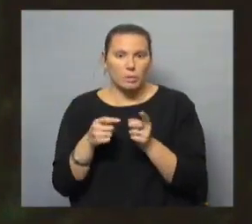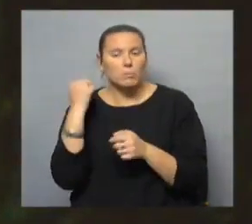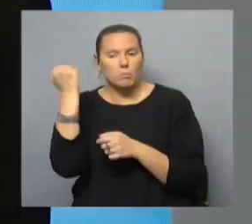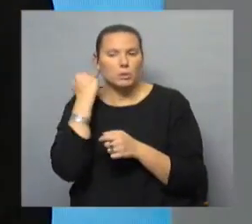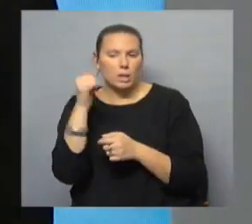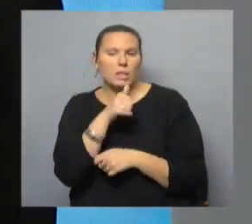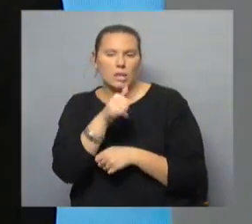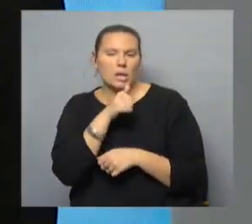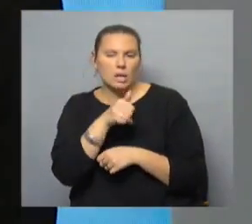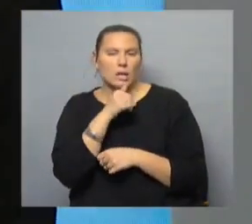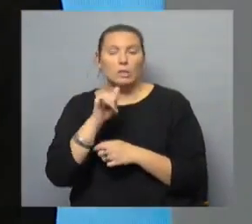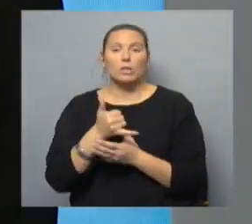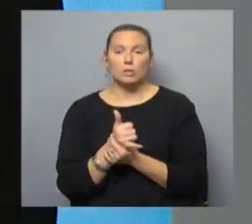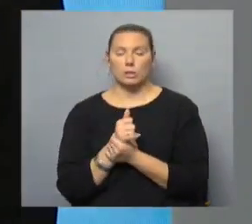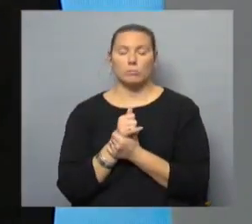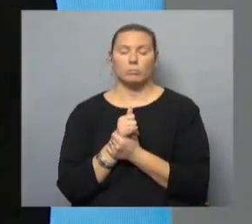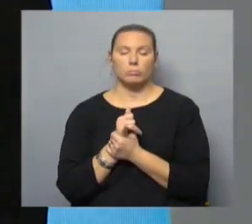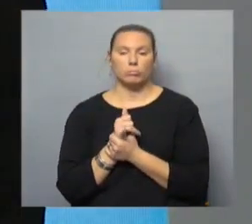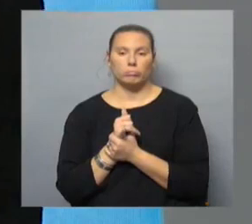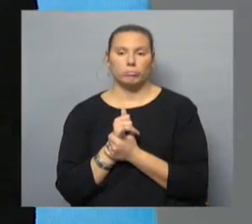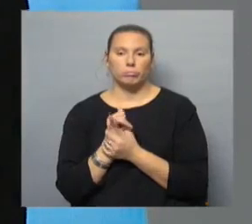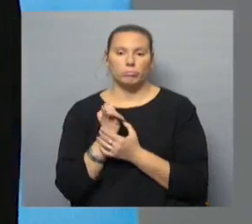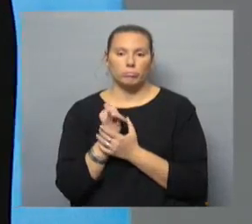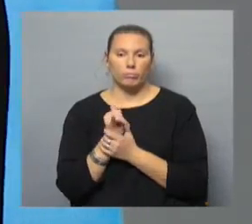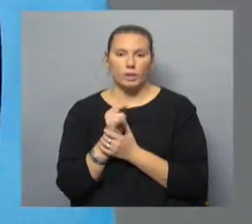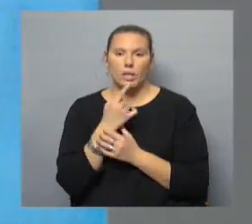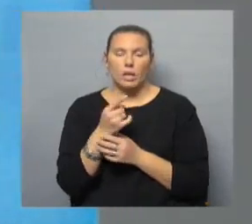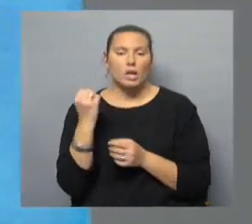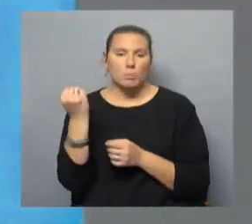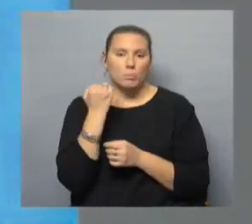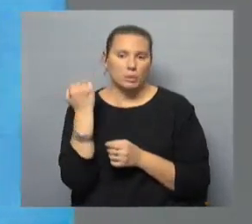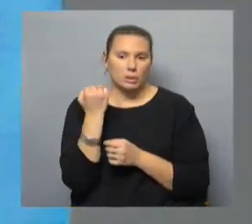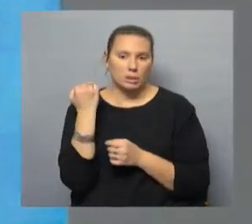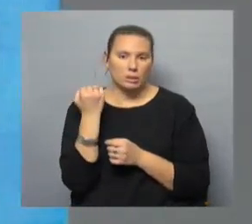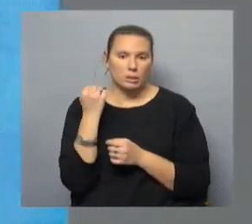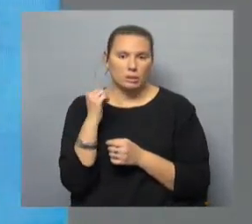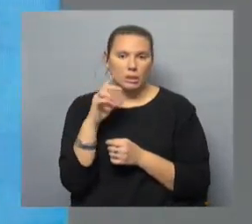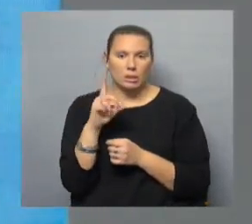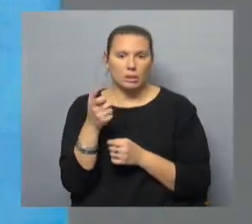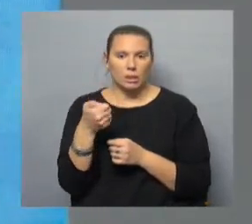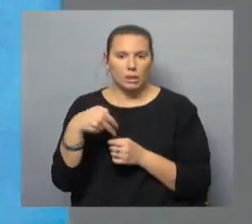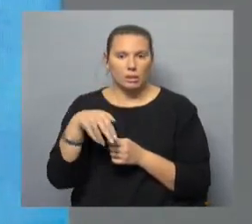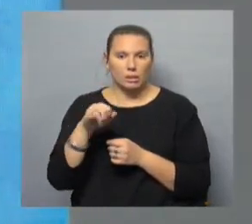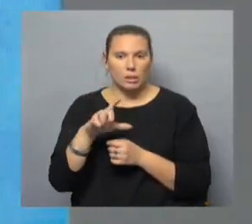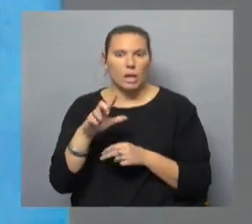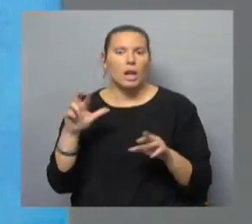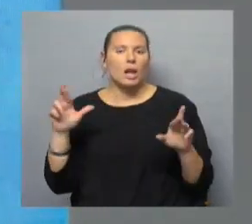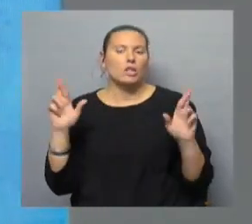narración. Sí, es re importante. Hay que decir una cosa importantísima también de que Daniel Zafalián, que es el sonidista de la